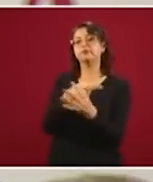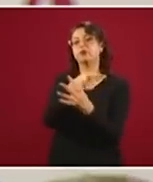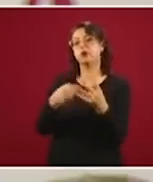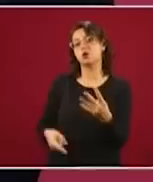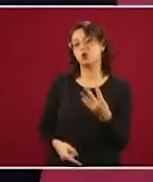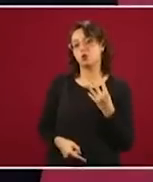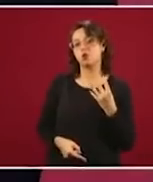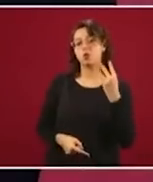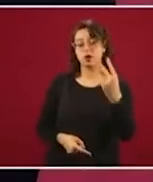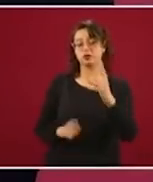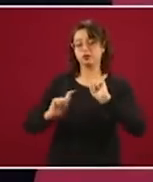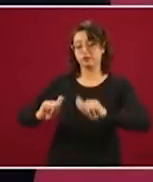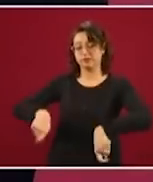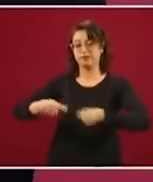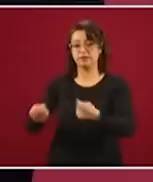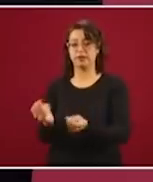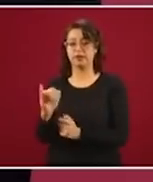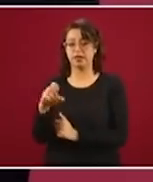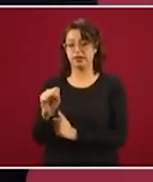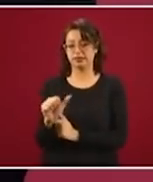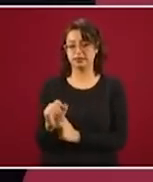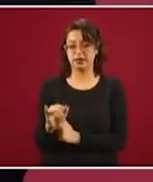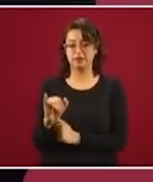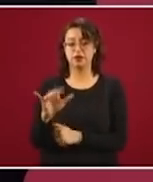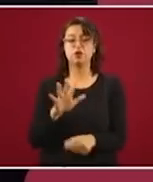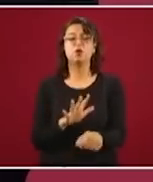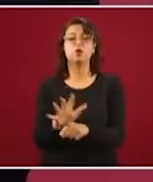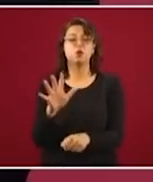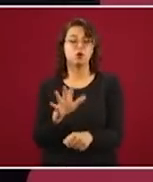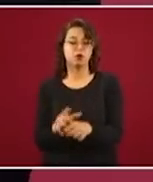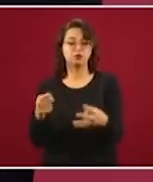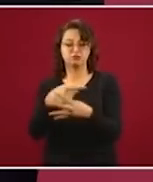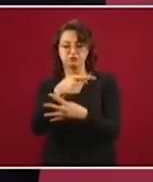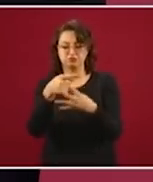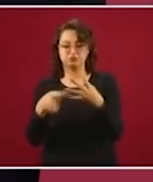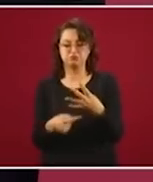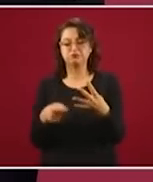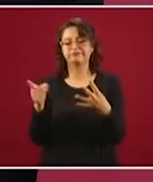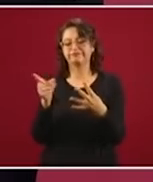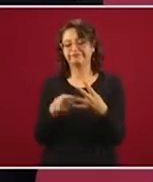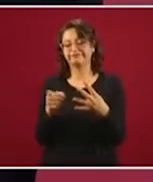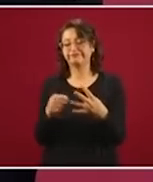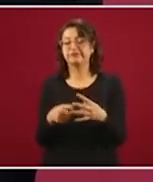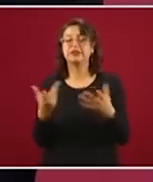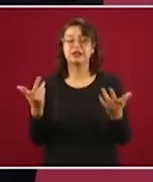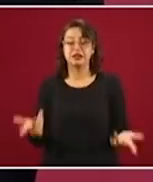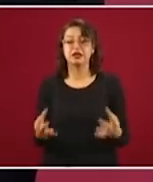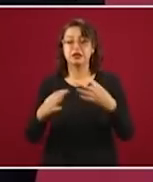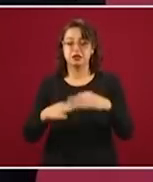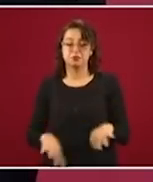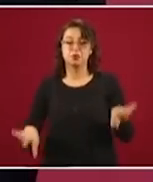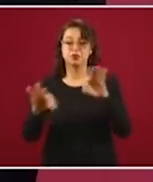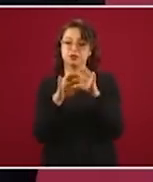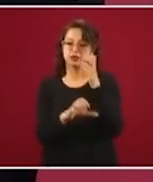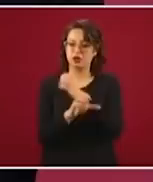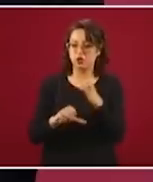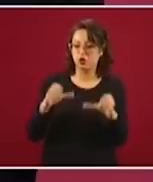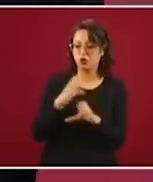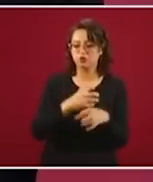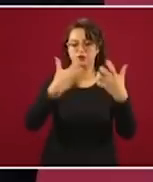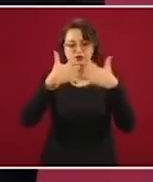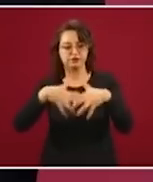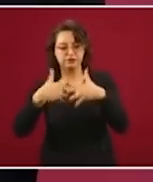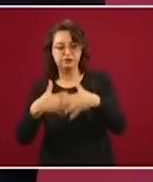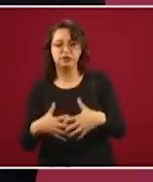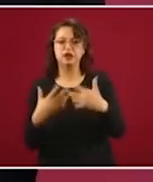Bienestar. Y una de ellas es que garanticemos que haya los equipos de salud en todos los lugares donde